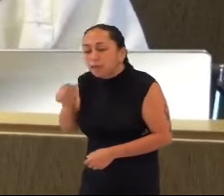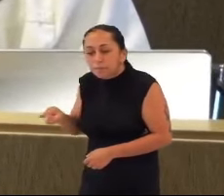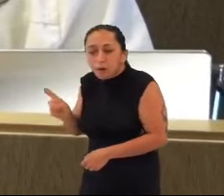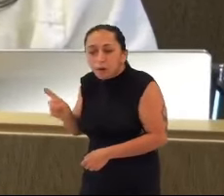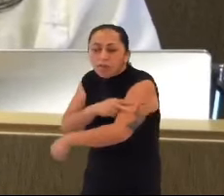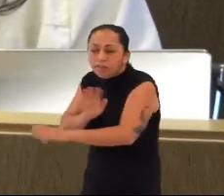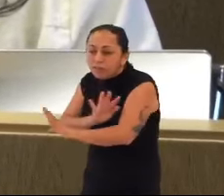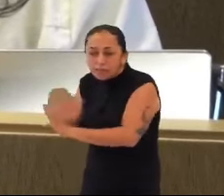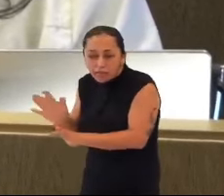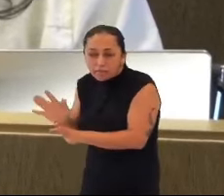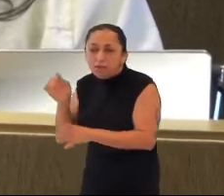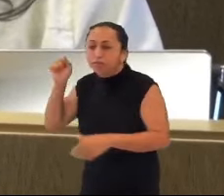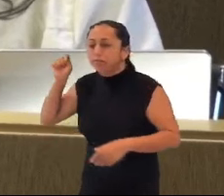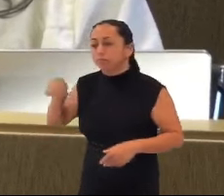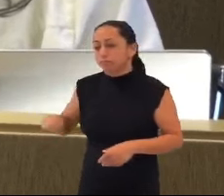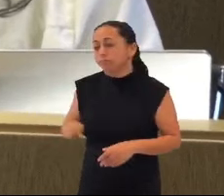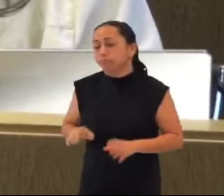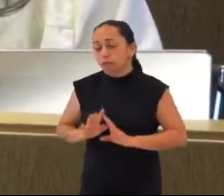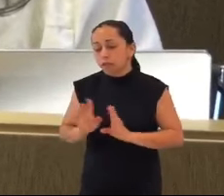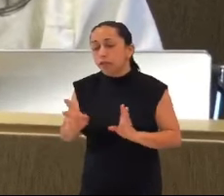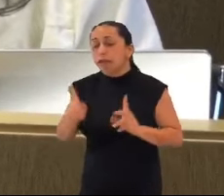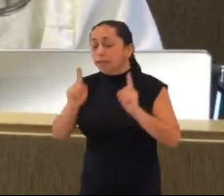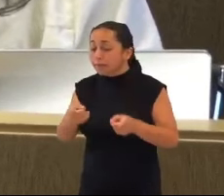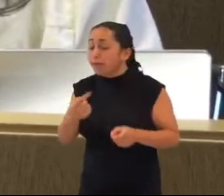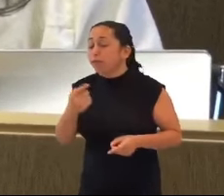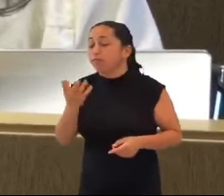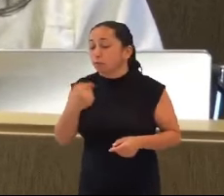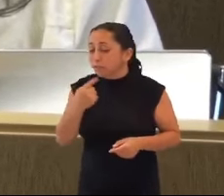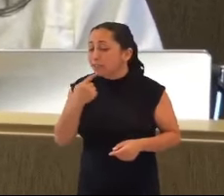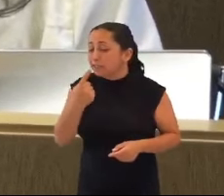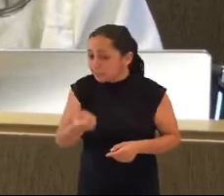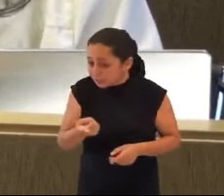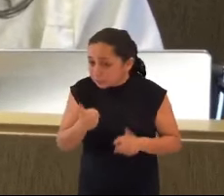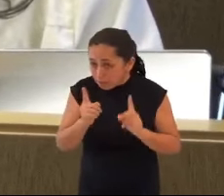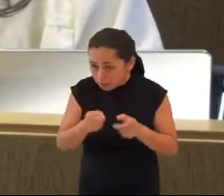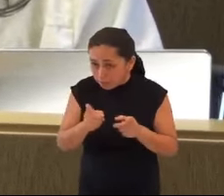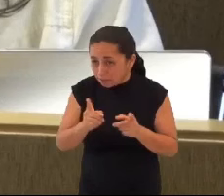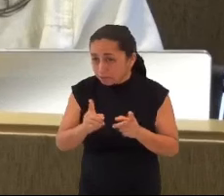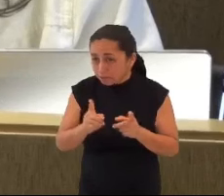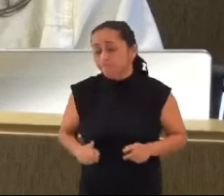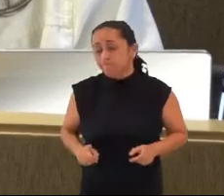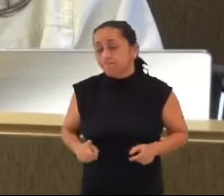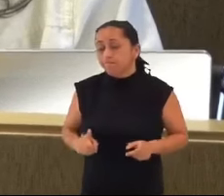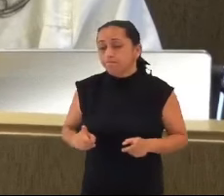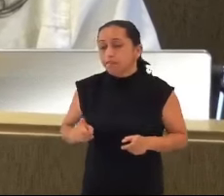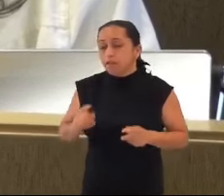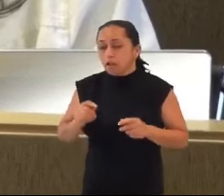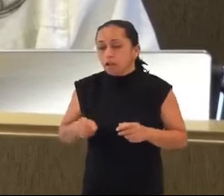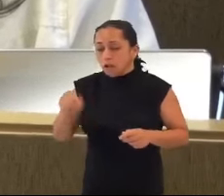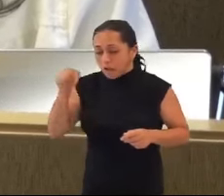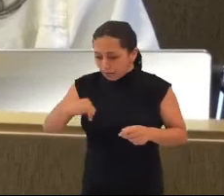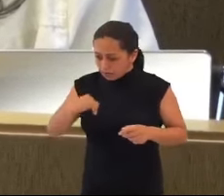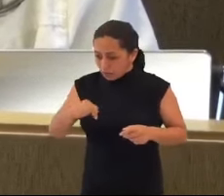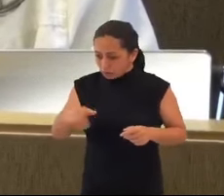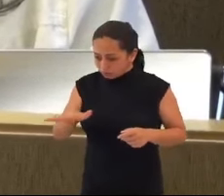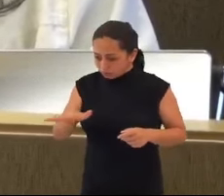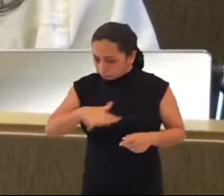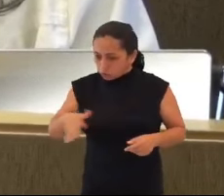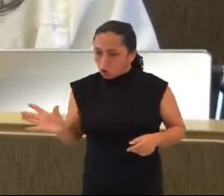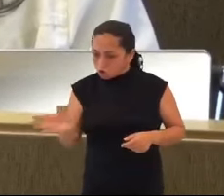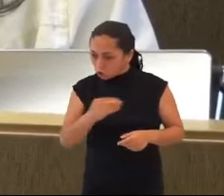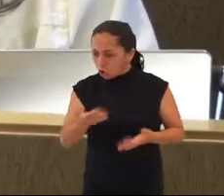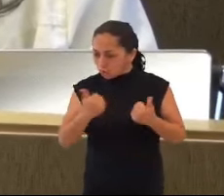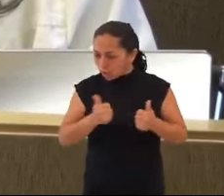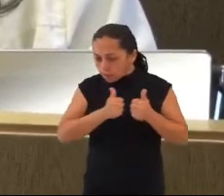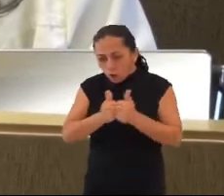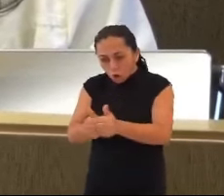mención más cabe a que el acompañamiento que aquí podamos hacer a los trabajadores